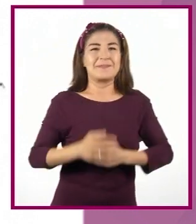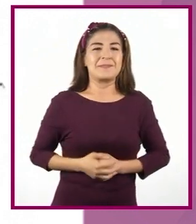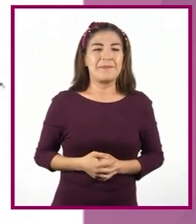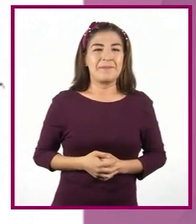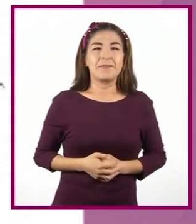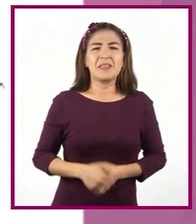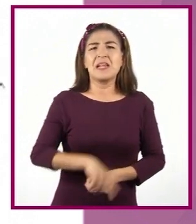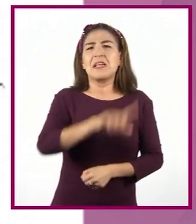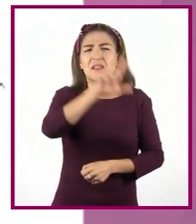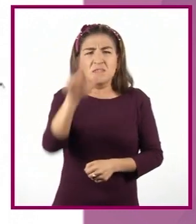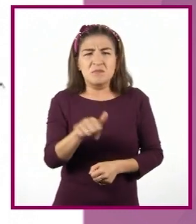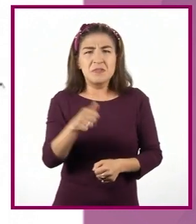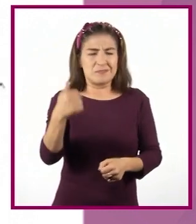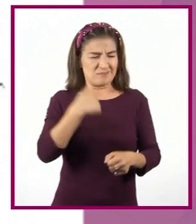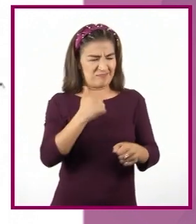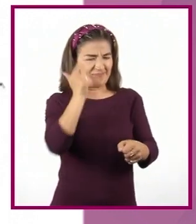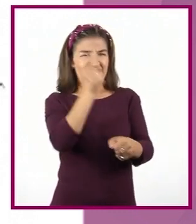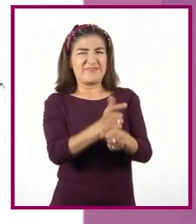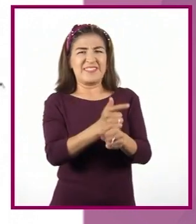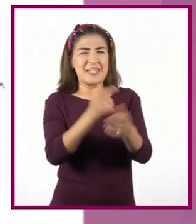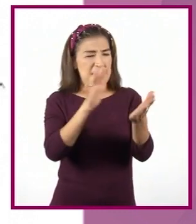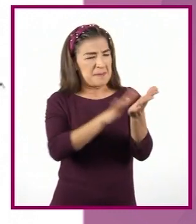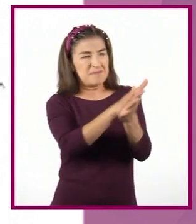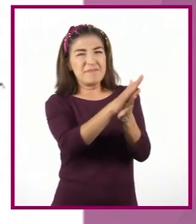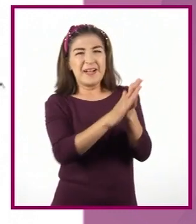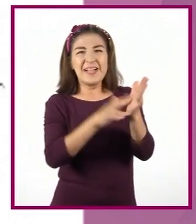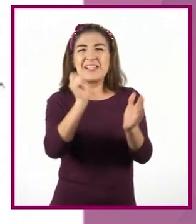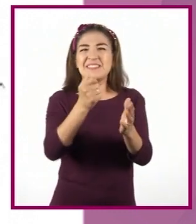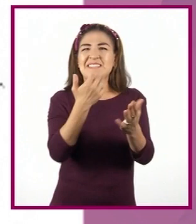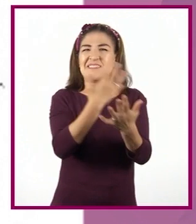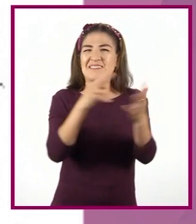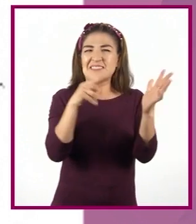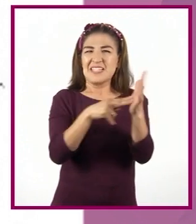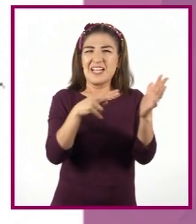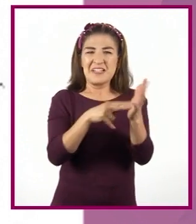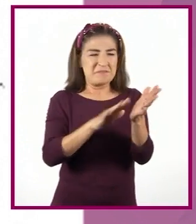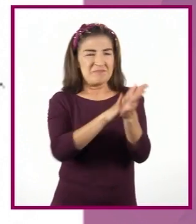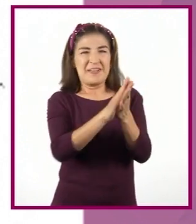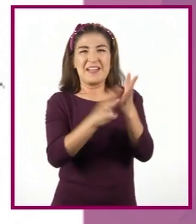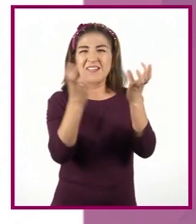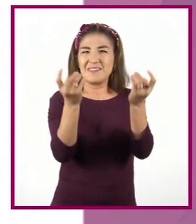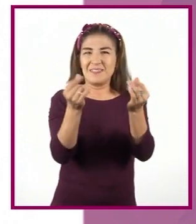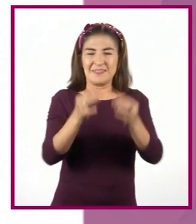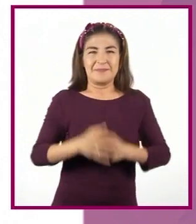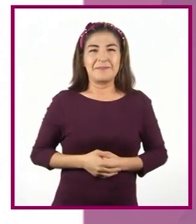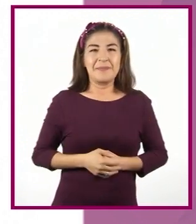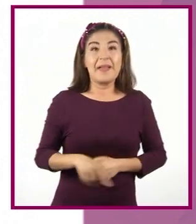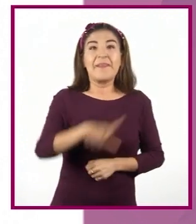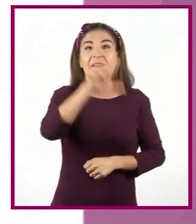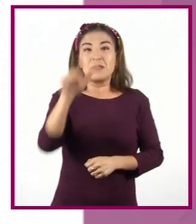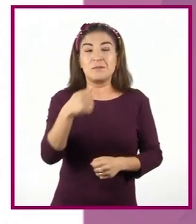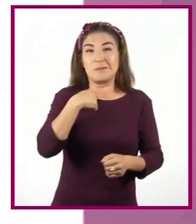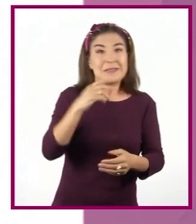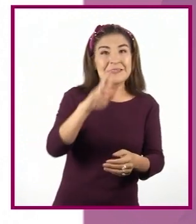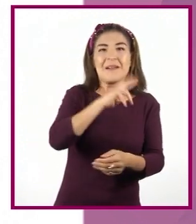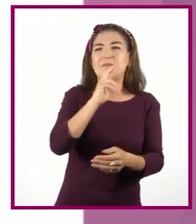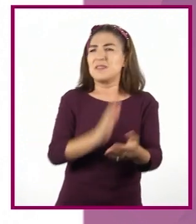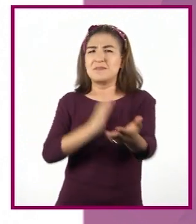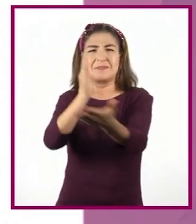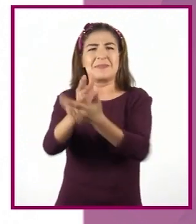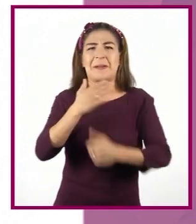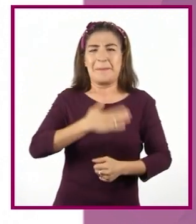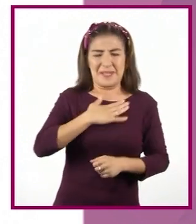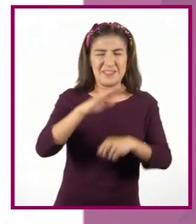De pronto, descubrí que una mancha negra cubría mis dedos. De inmediato fui al baño y me tallé